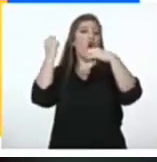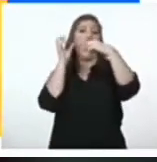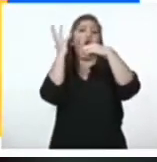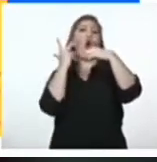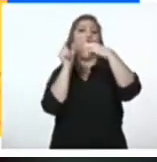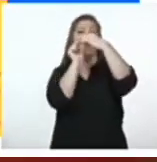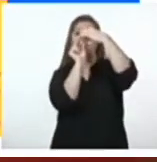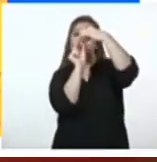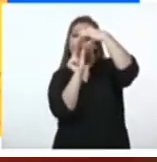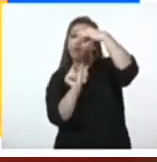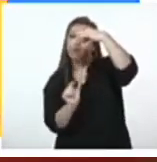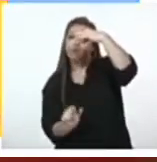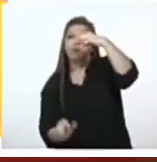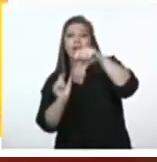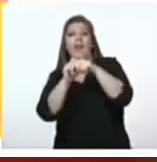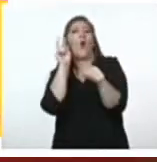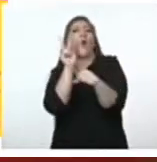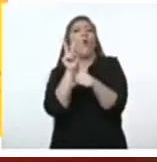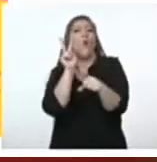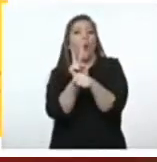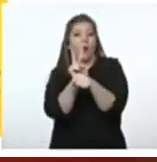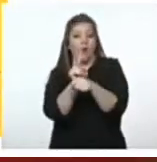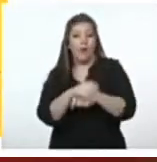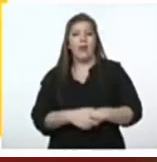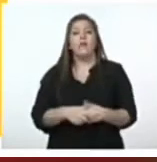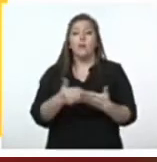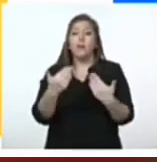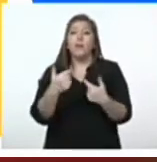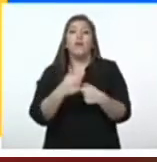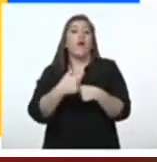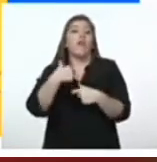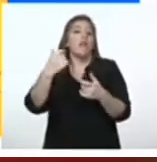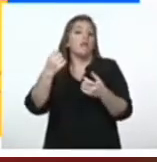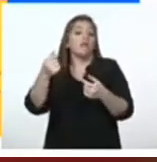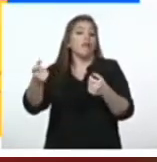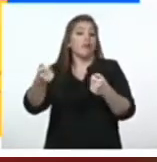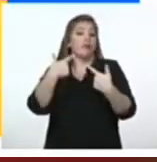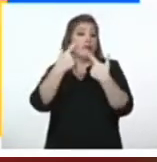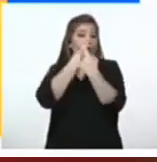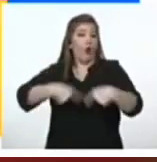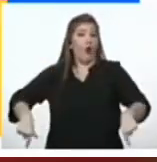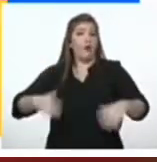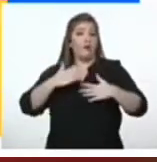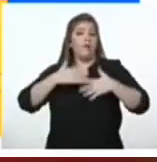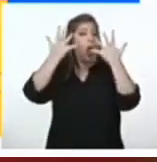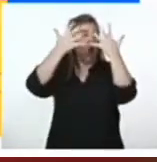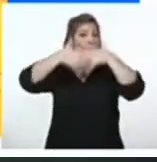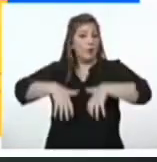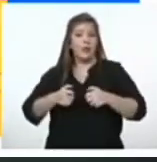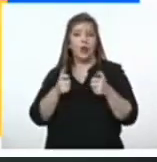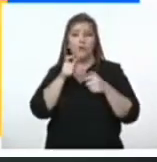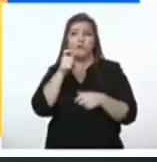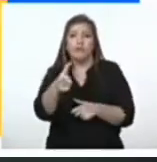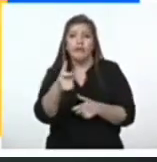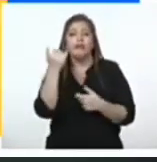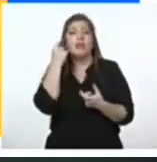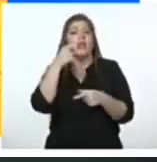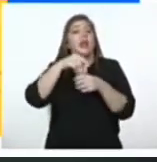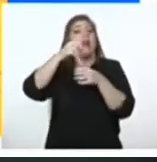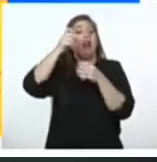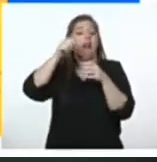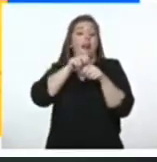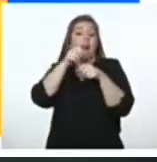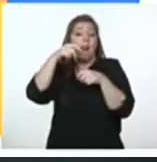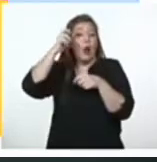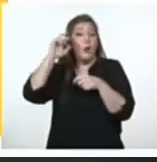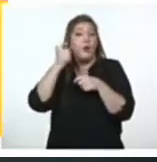sirve de protección. Participa en las respuestas reflejas y conduce la información del encéfalo hacia los nervios y de los nervios a las distintas partes